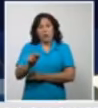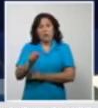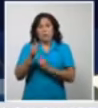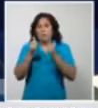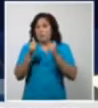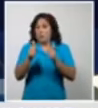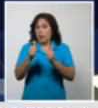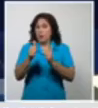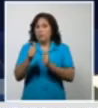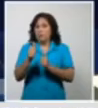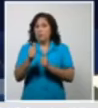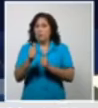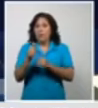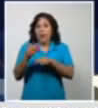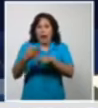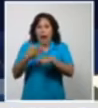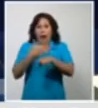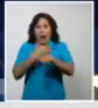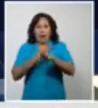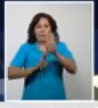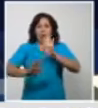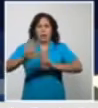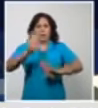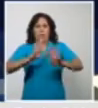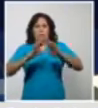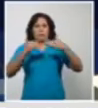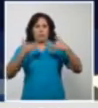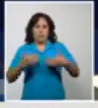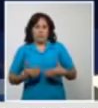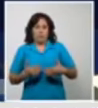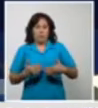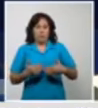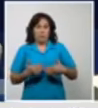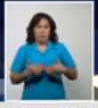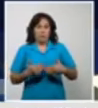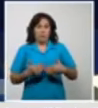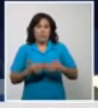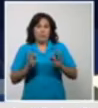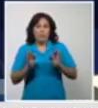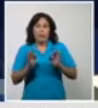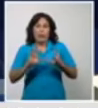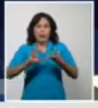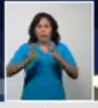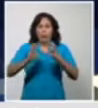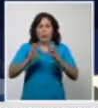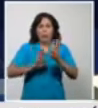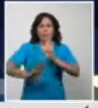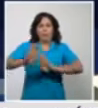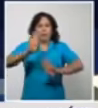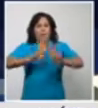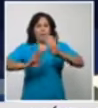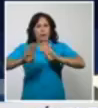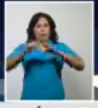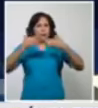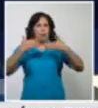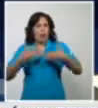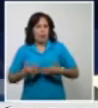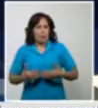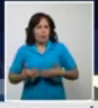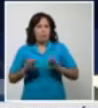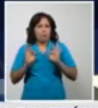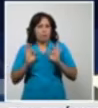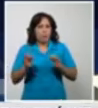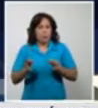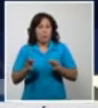preguntaron, son anticuerpos. Los anticuerpos es el mecanismo de defensa que tiene